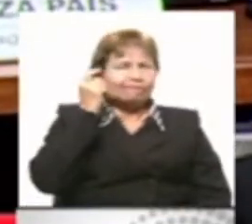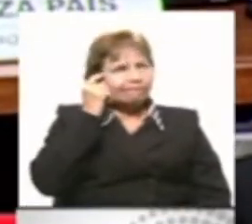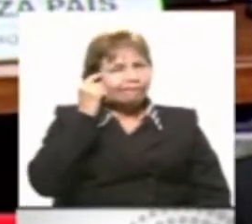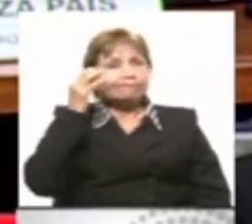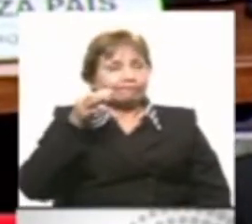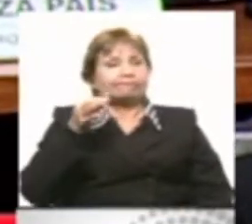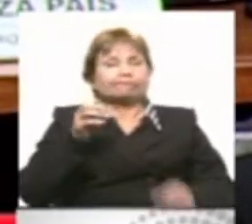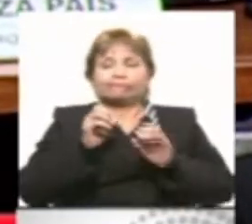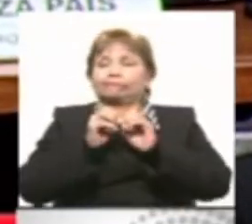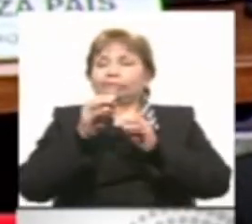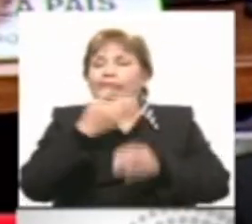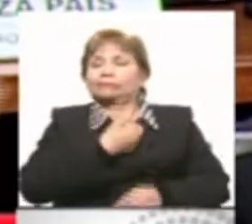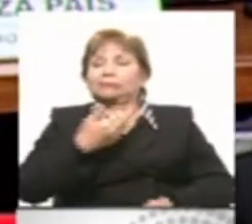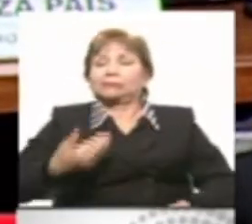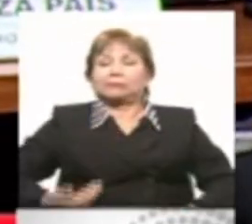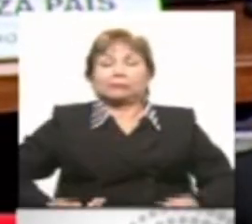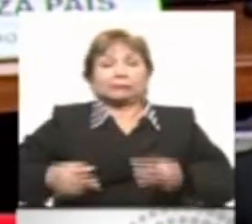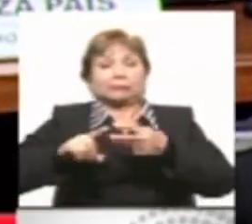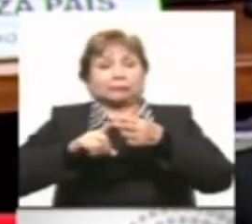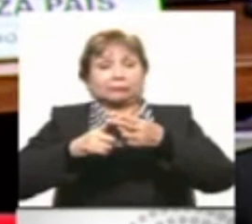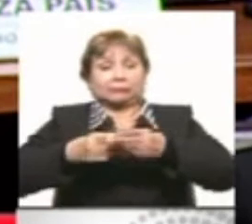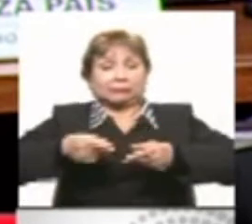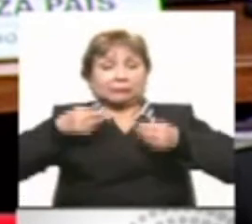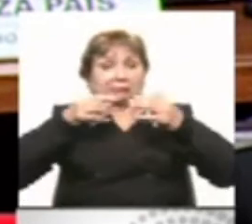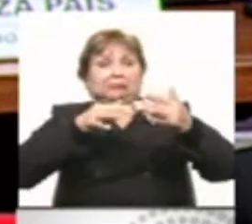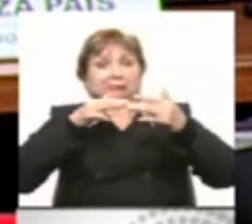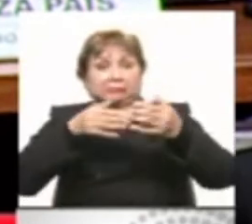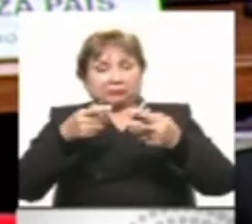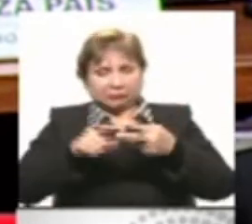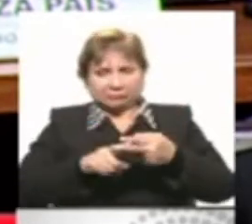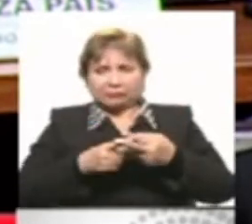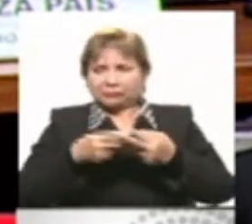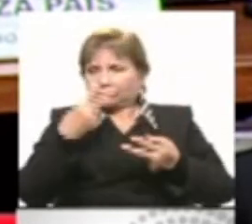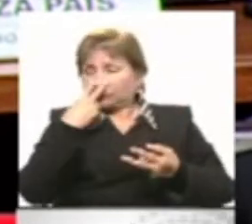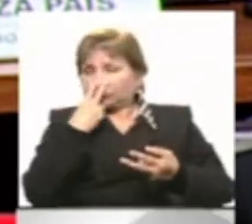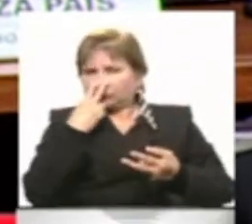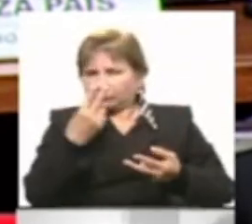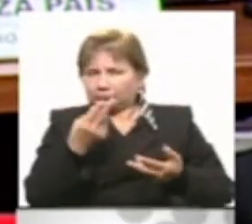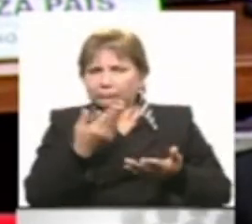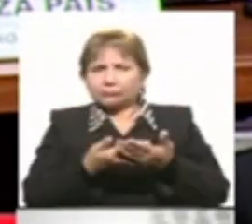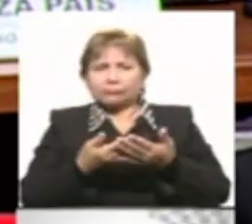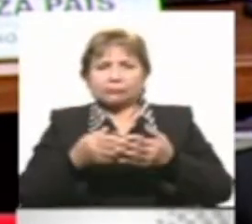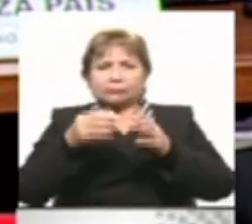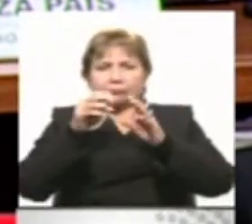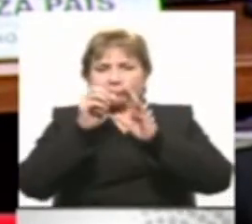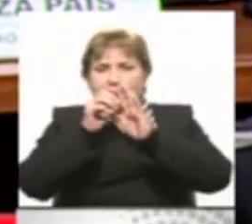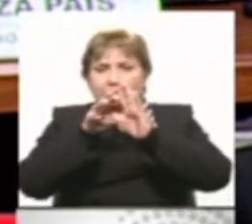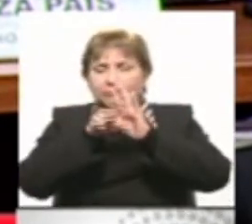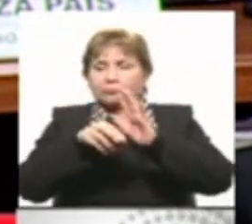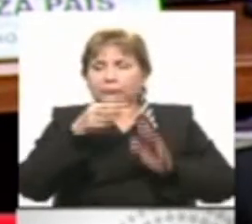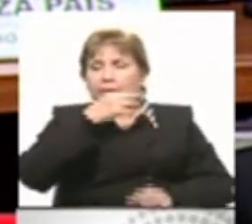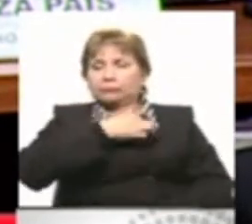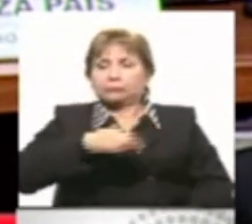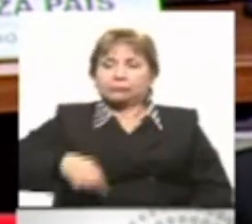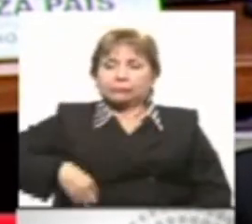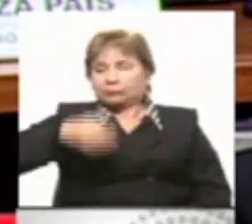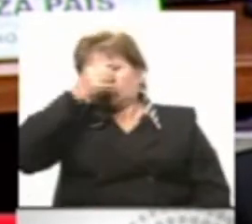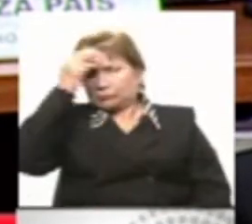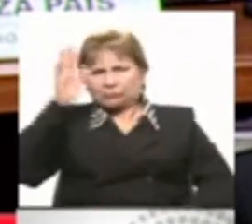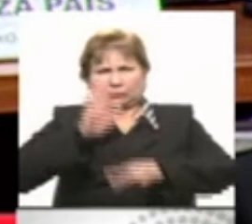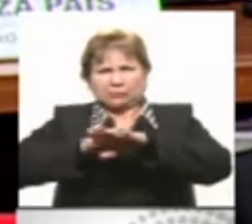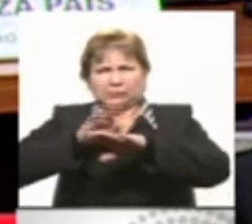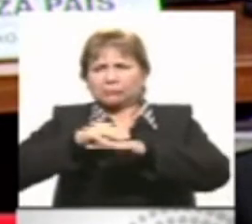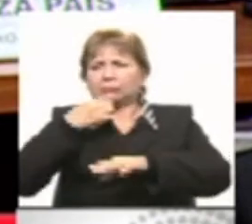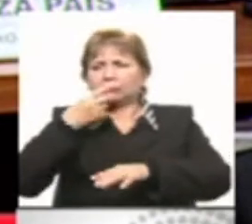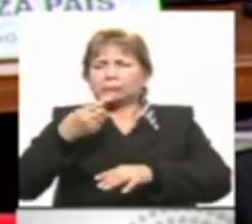claro que el gobierno ya inició la guerra que tanto buscaban. Lo acabamos de ver hace poquito en un tuit del presidente de la República, un tuit